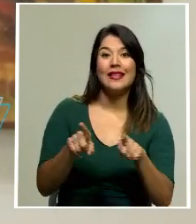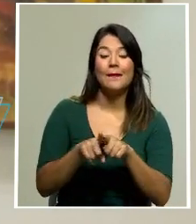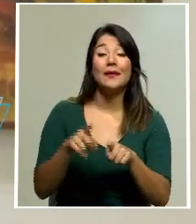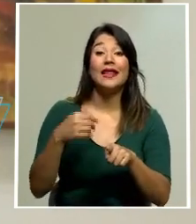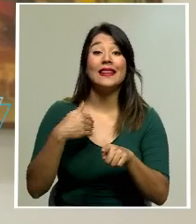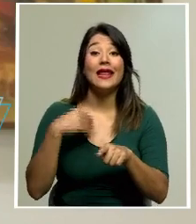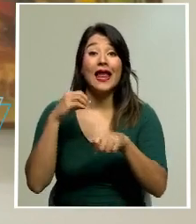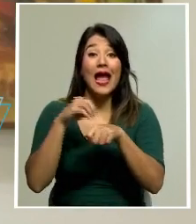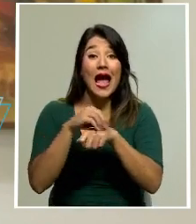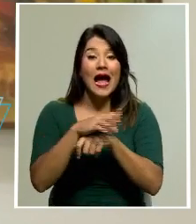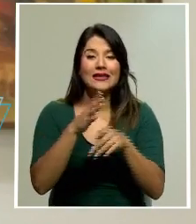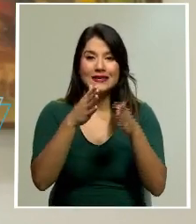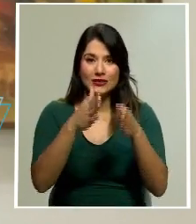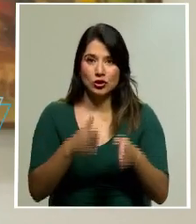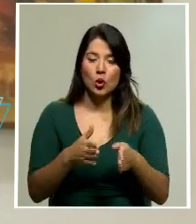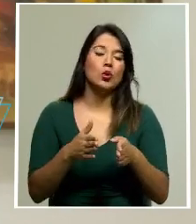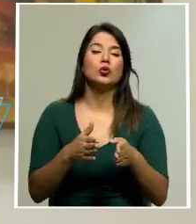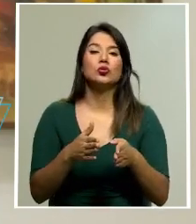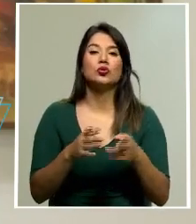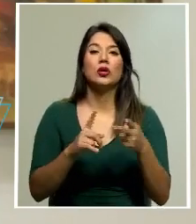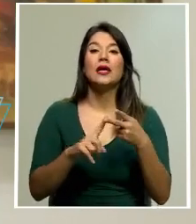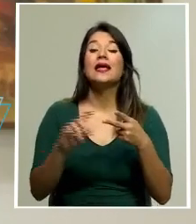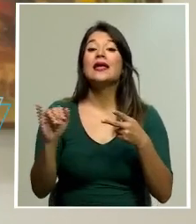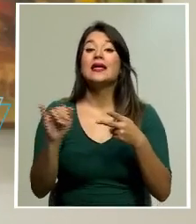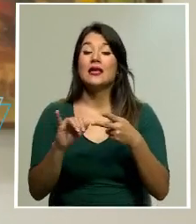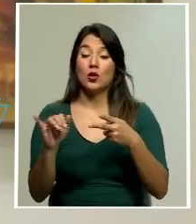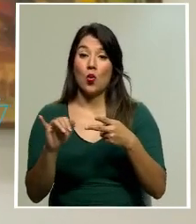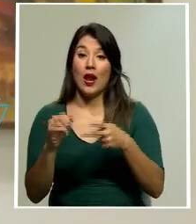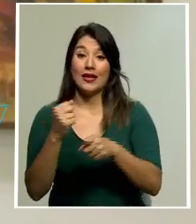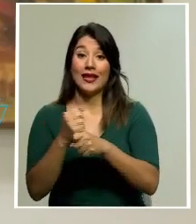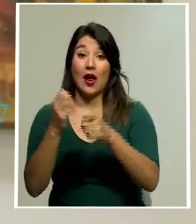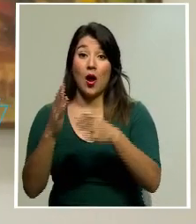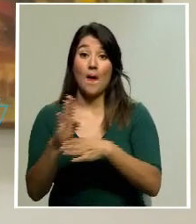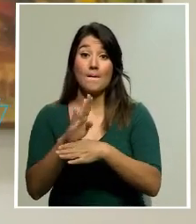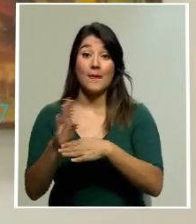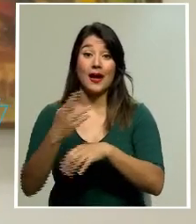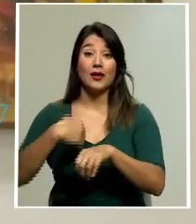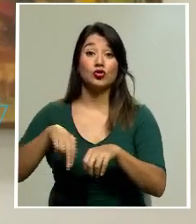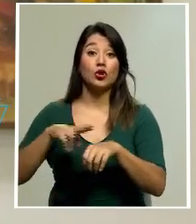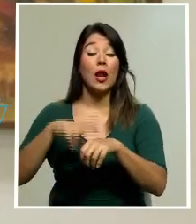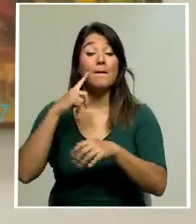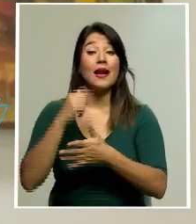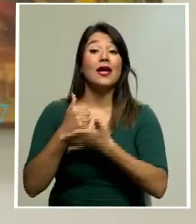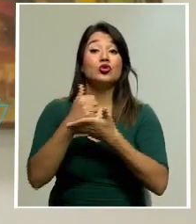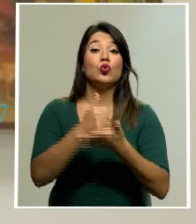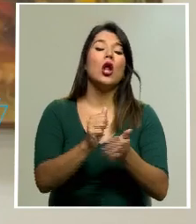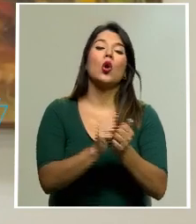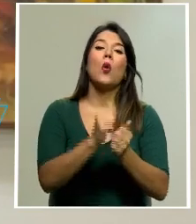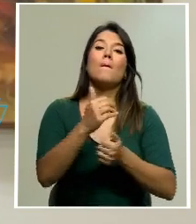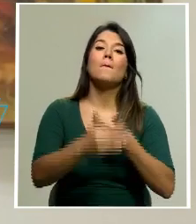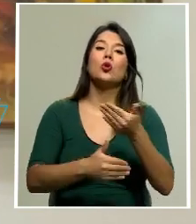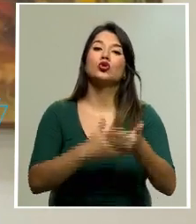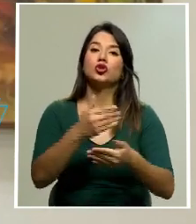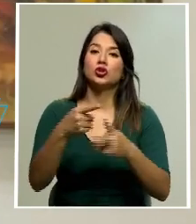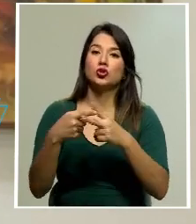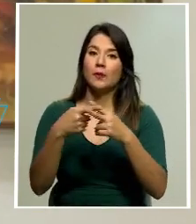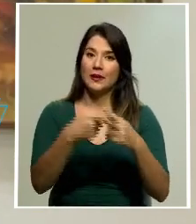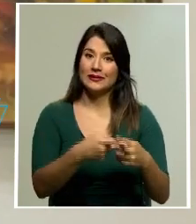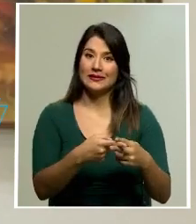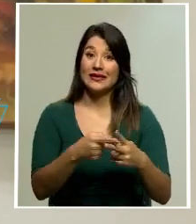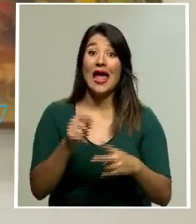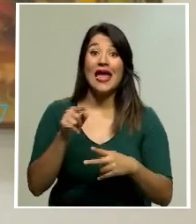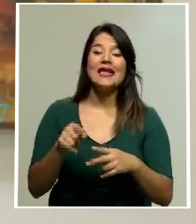ejecutivos inmobiliarios, así como de ejecutivos del mismo Banco Nacional que le apoyará en el financiamiento. Además, en la feria